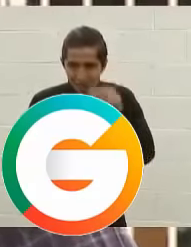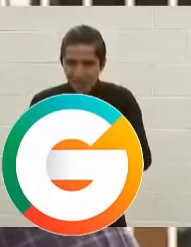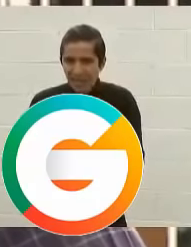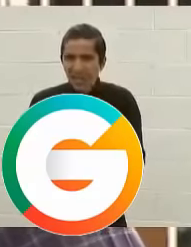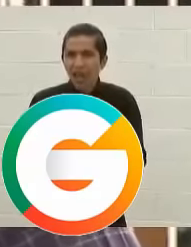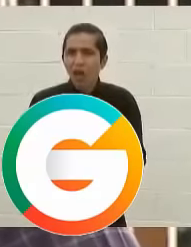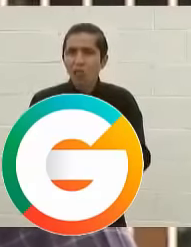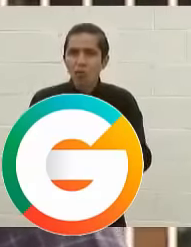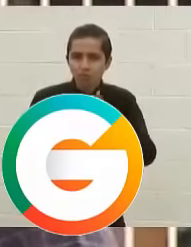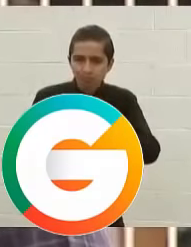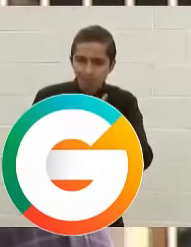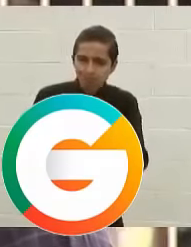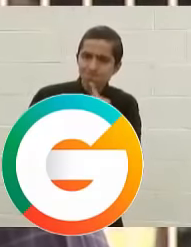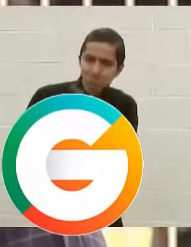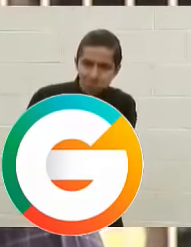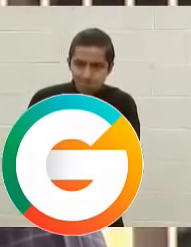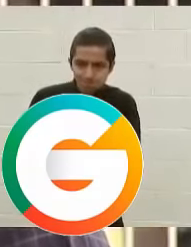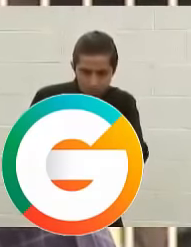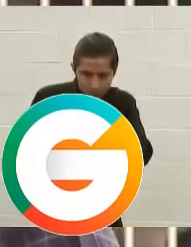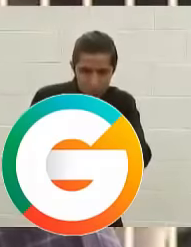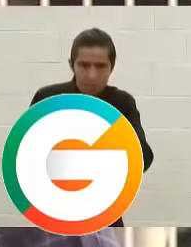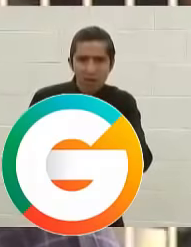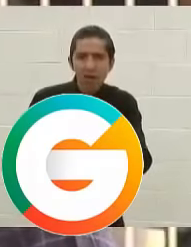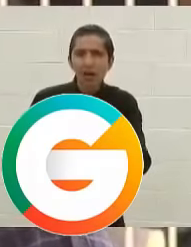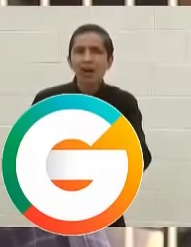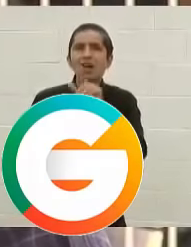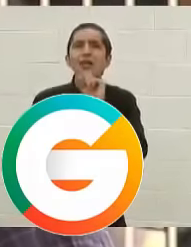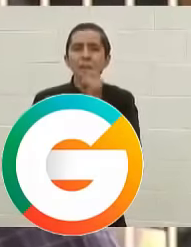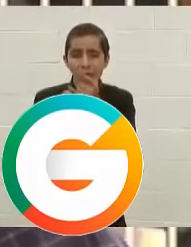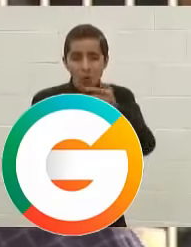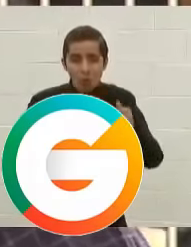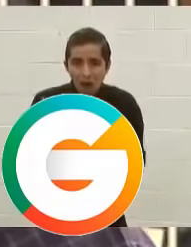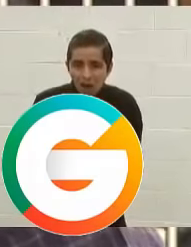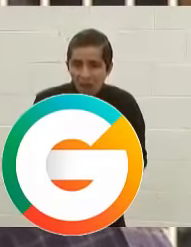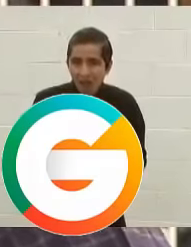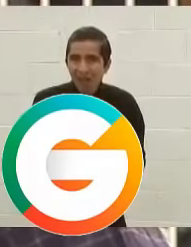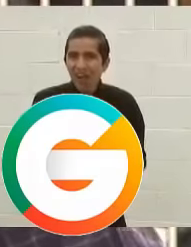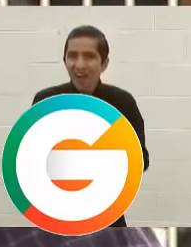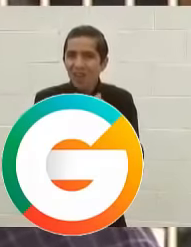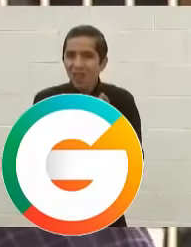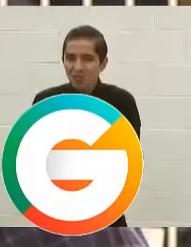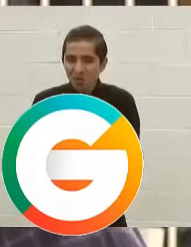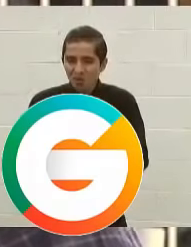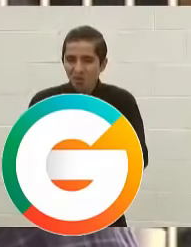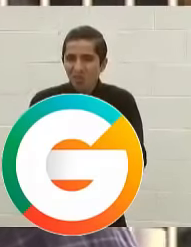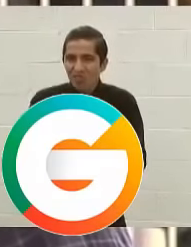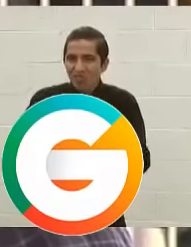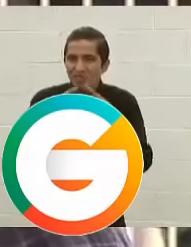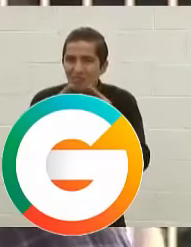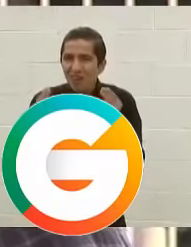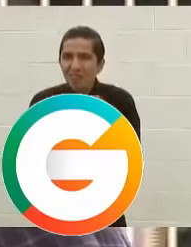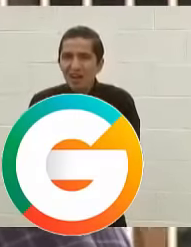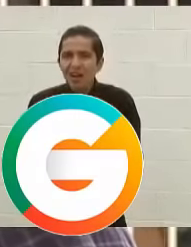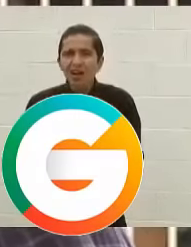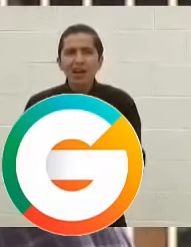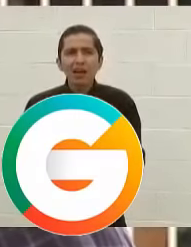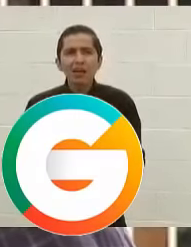las amenazas incluso que se han presentado desde el Estado de Guanajuato por un grupo criminal, yo le